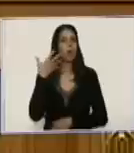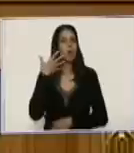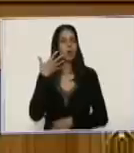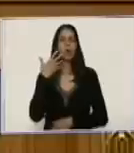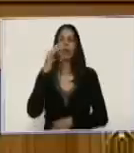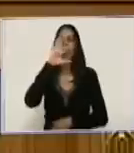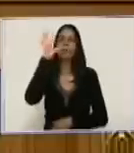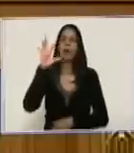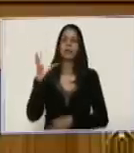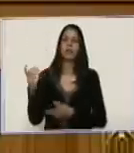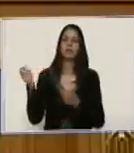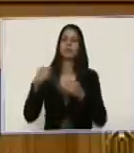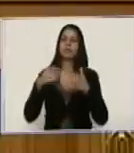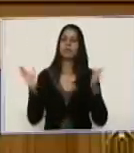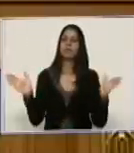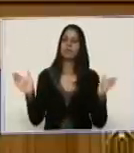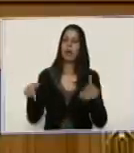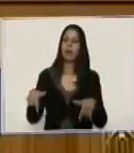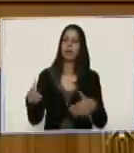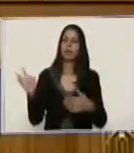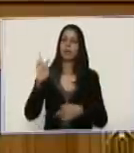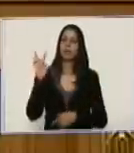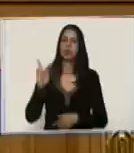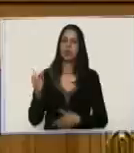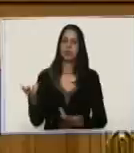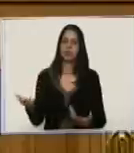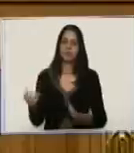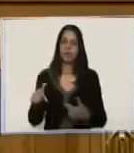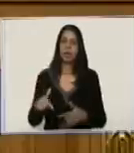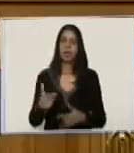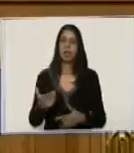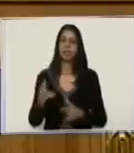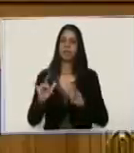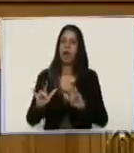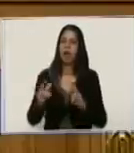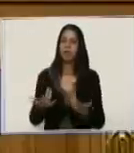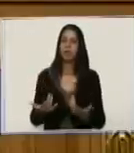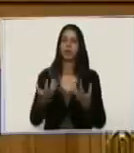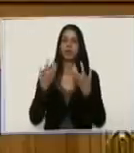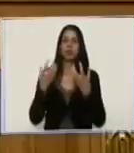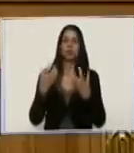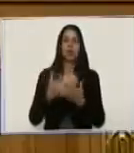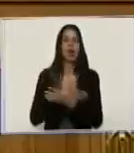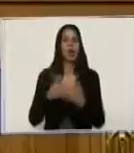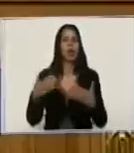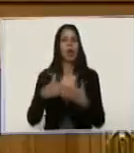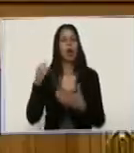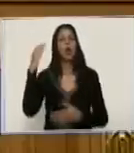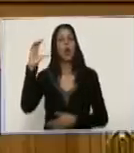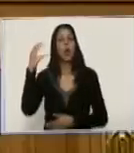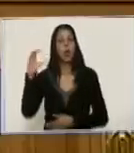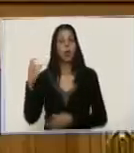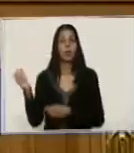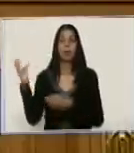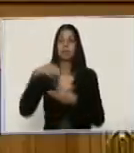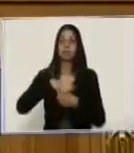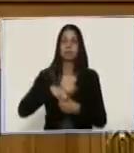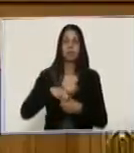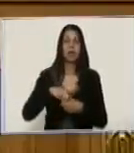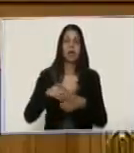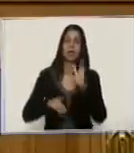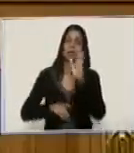los países con los brazos abiertos. Y aquí tenemos a millones de camaradas colombianos que han salido adelante, han